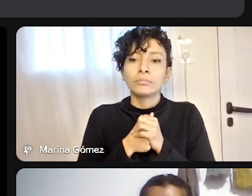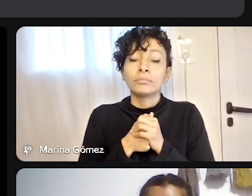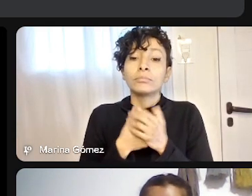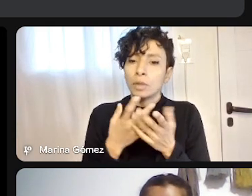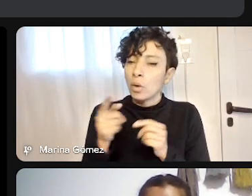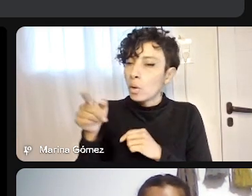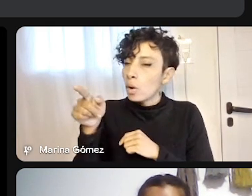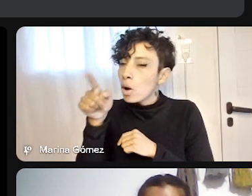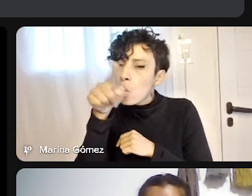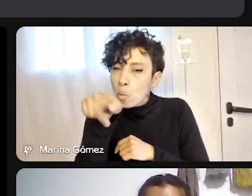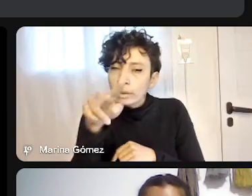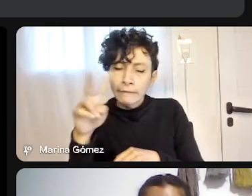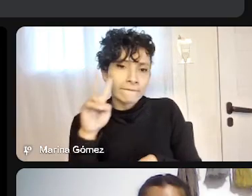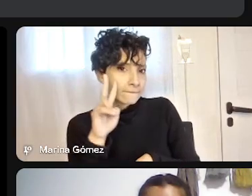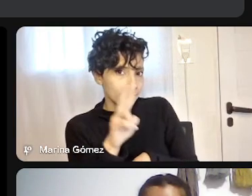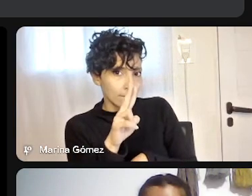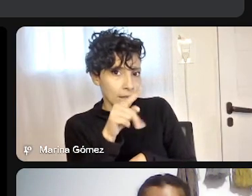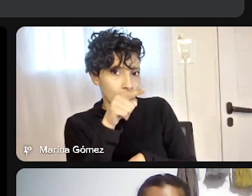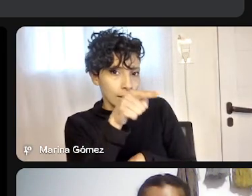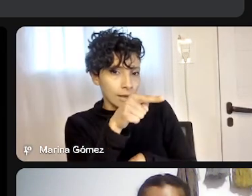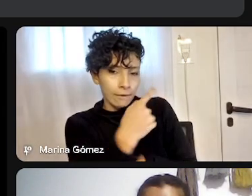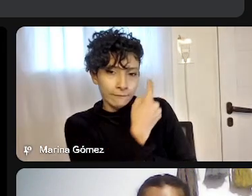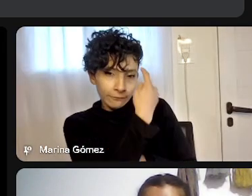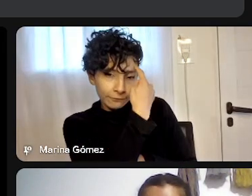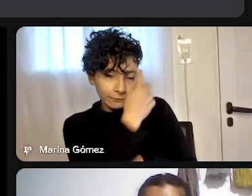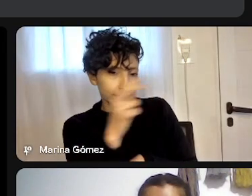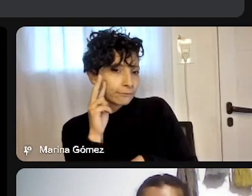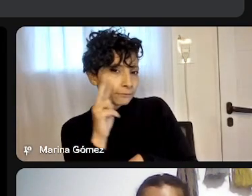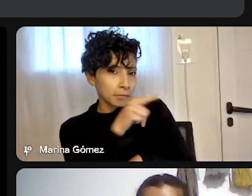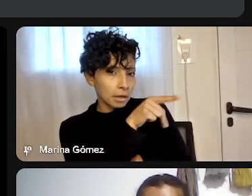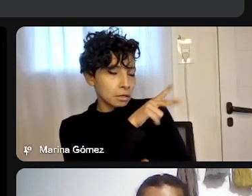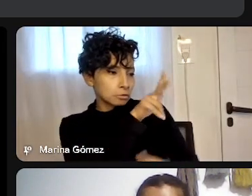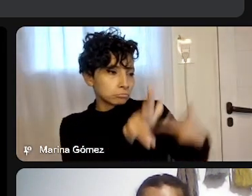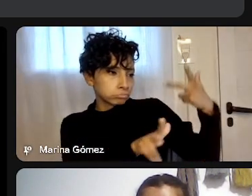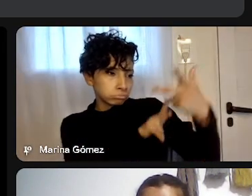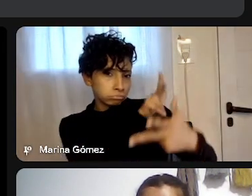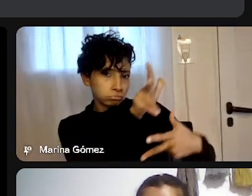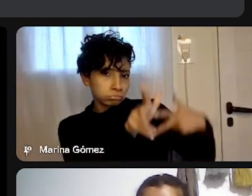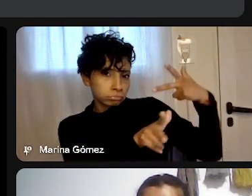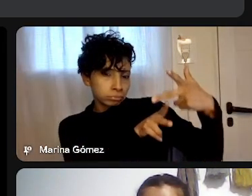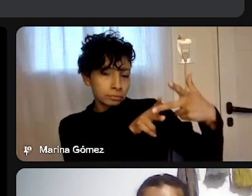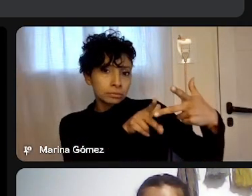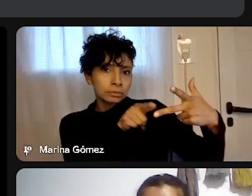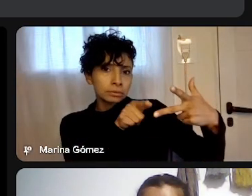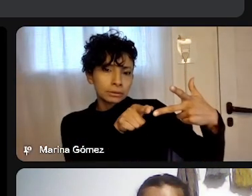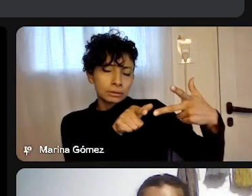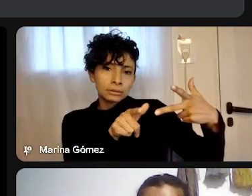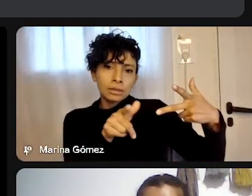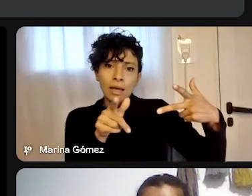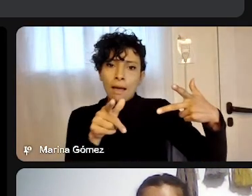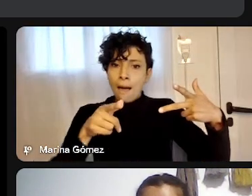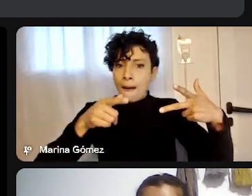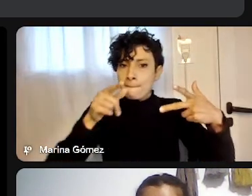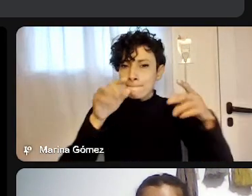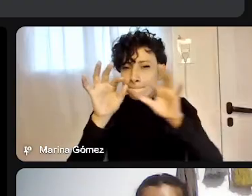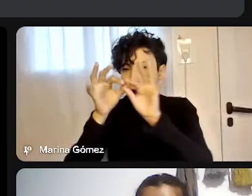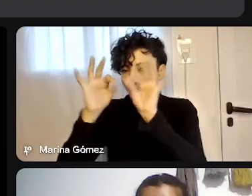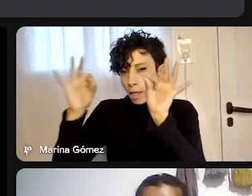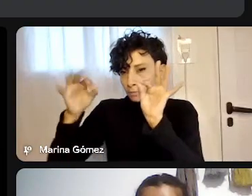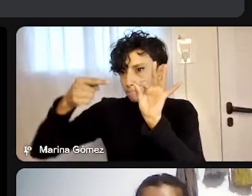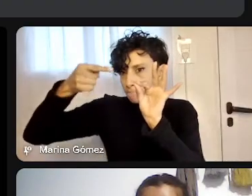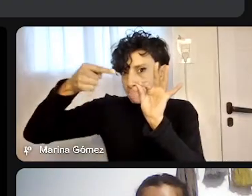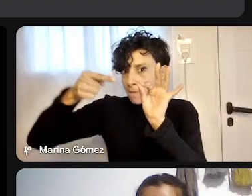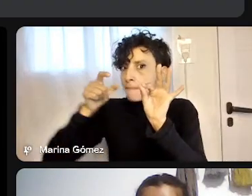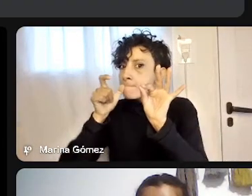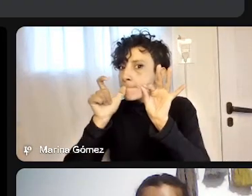¿Vieron cómo en la primera oración la misma palabra tomar agua,